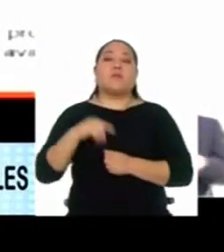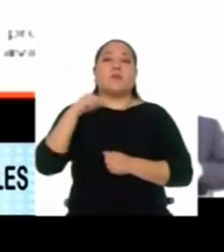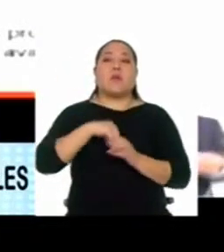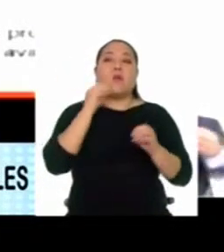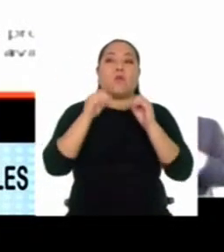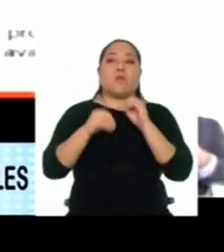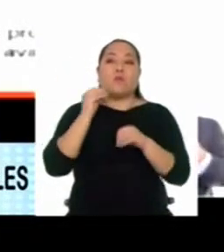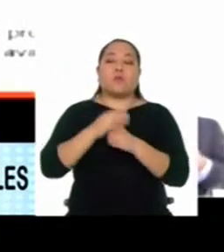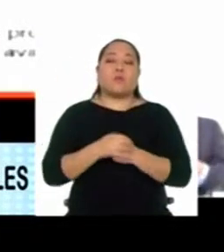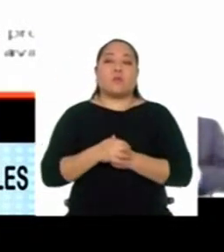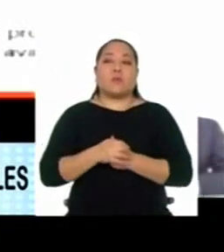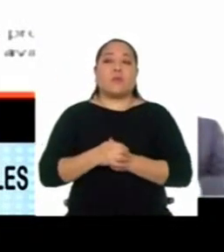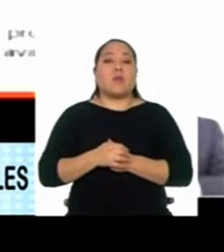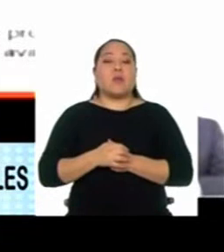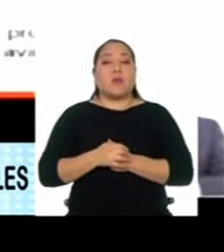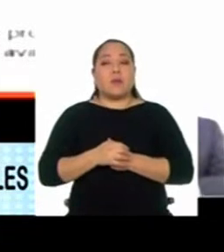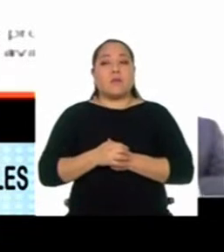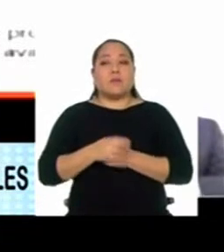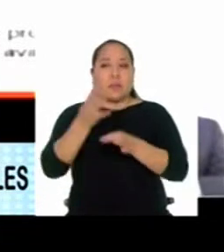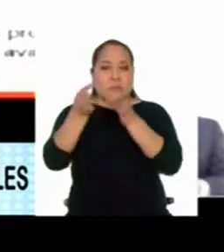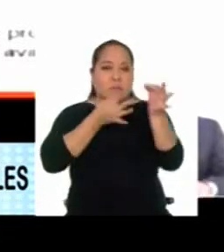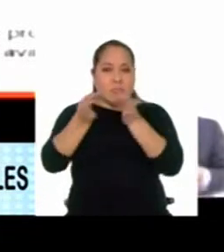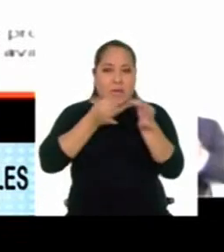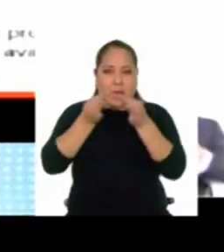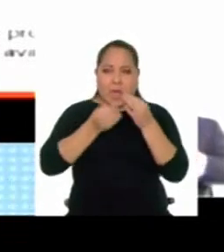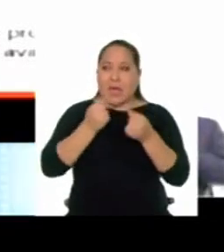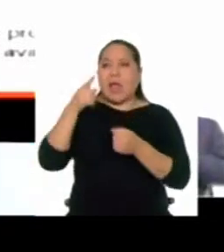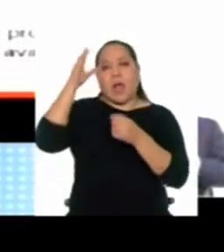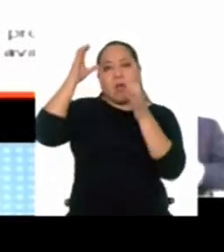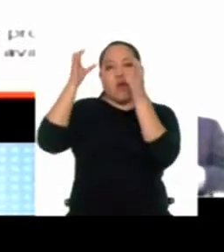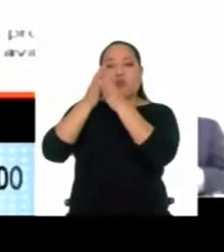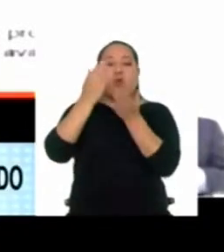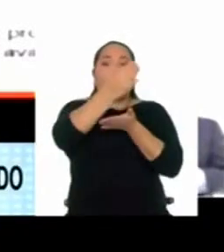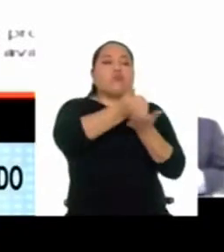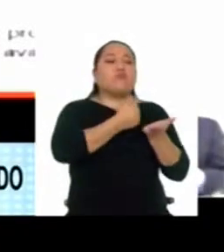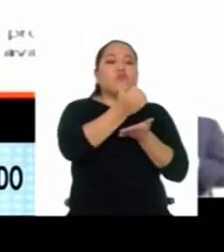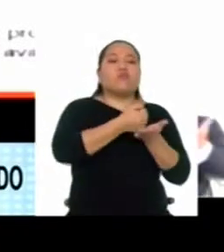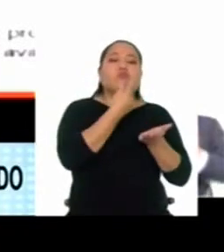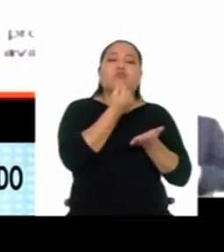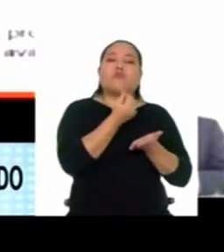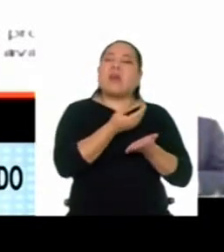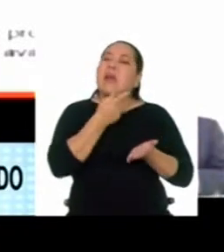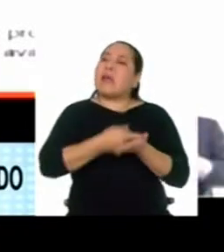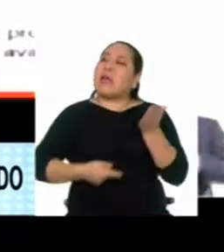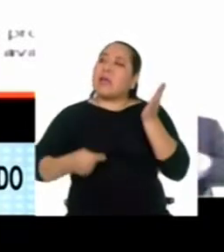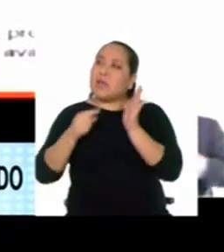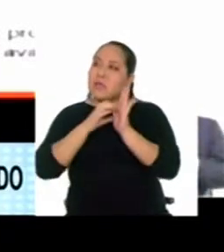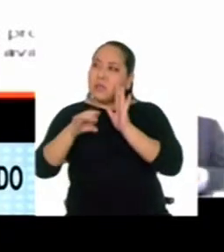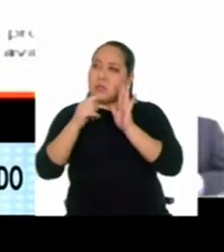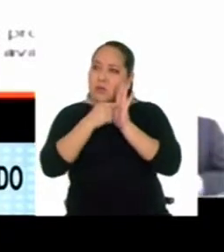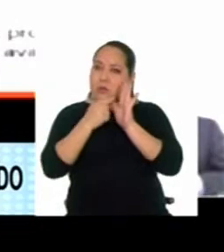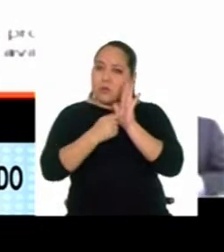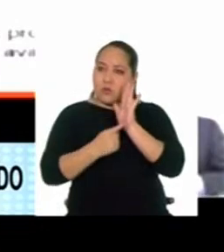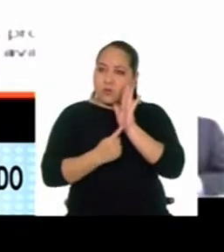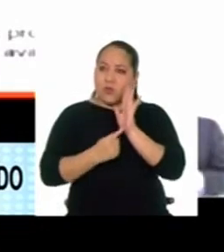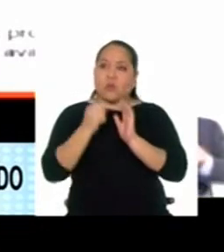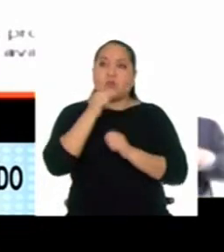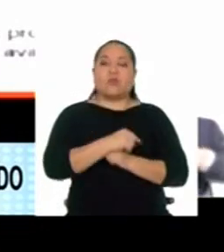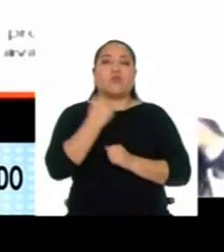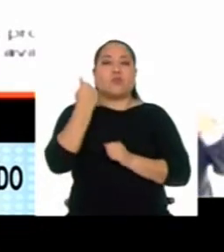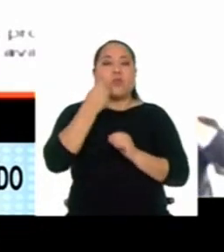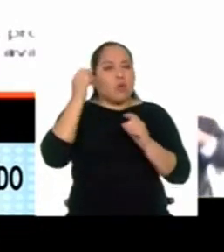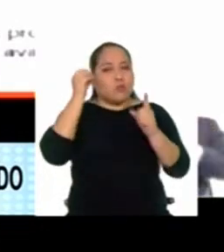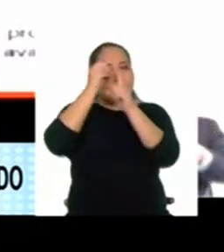informará del Ministerio de Economía y Finanzas al Congreso cuánto se recaudó, en qué se usó, que serían solo